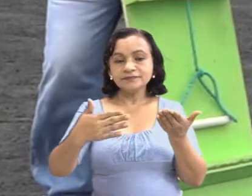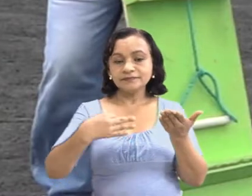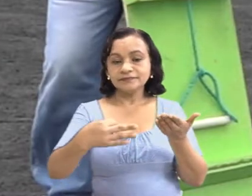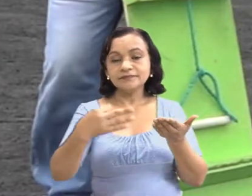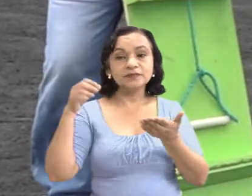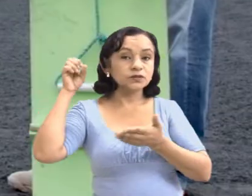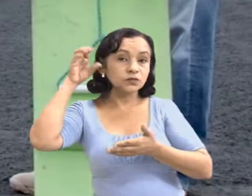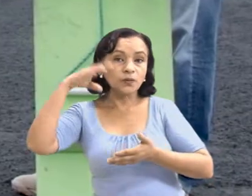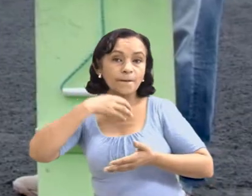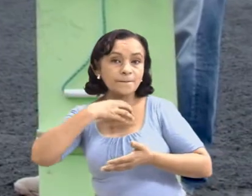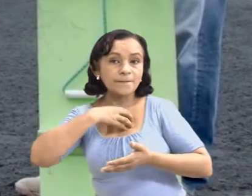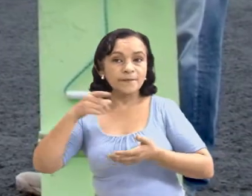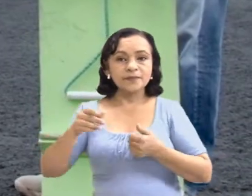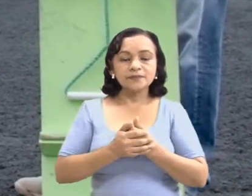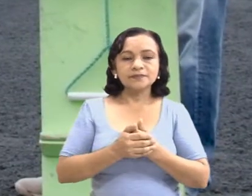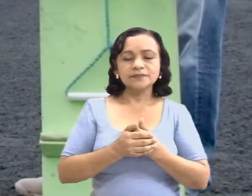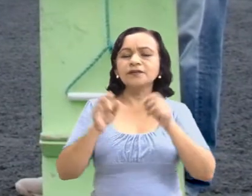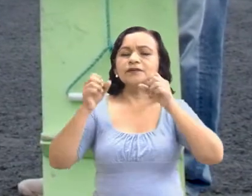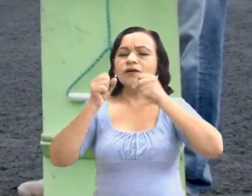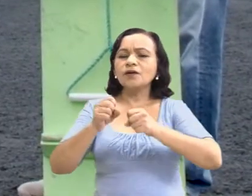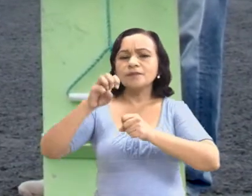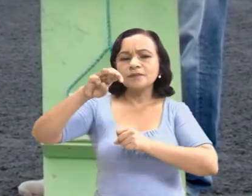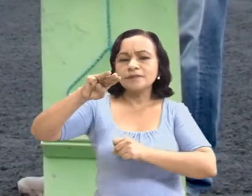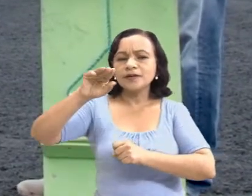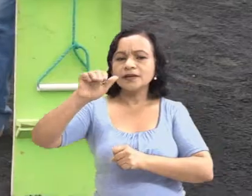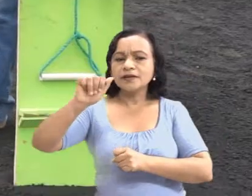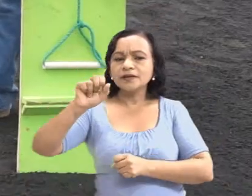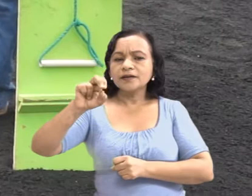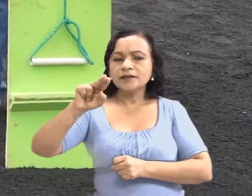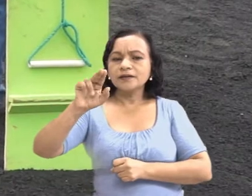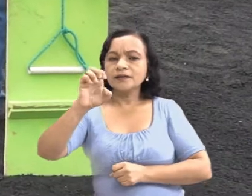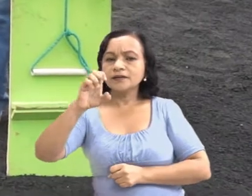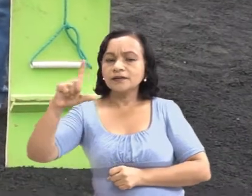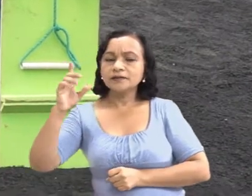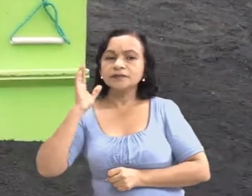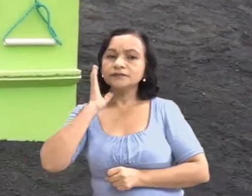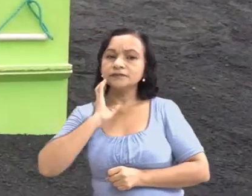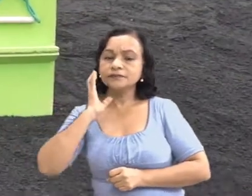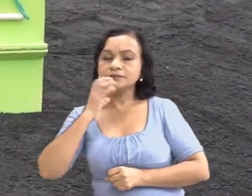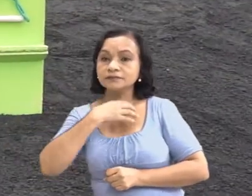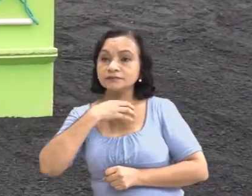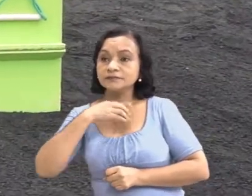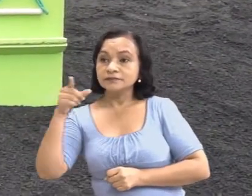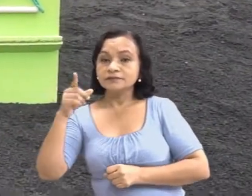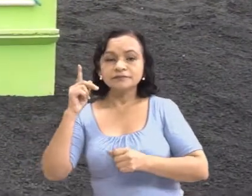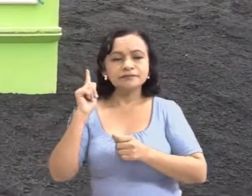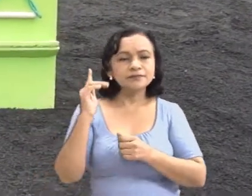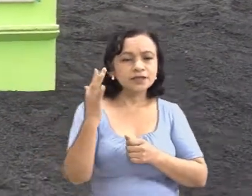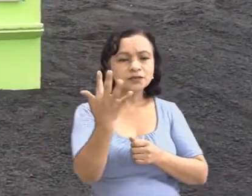su tour operadora. Cuéntenos, don Manuel, en base a toda la experiencia, ¿verdad?, ofreciendo este tipo de servicios a